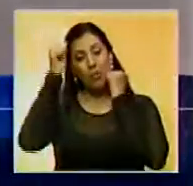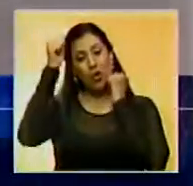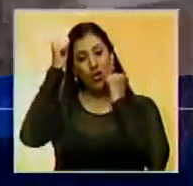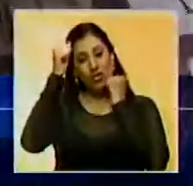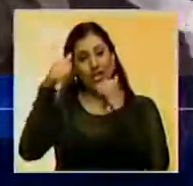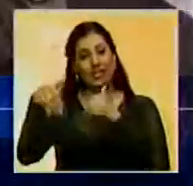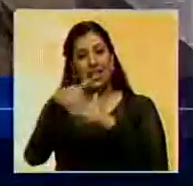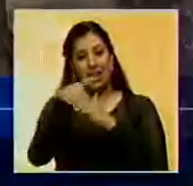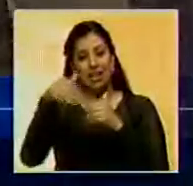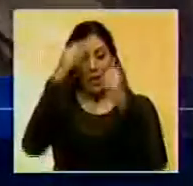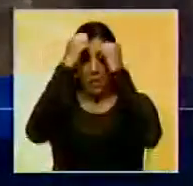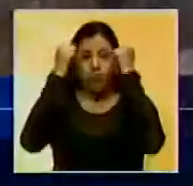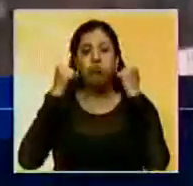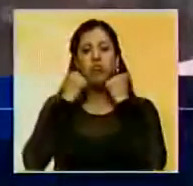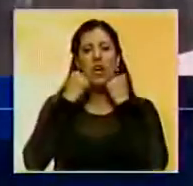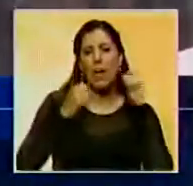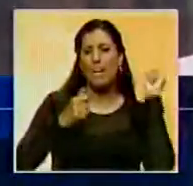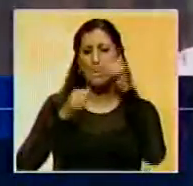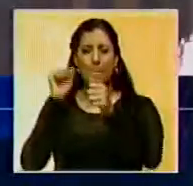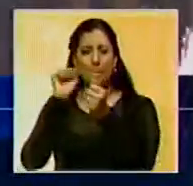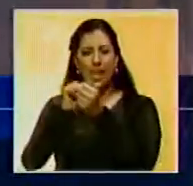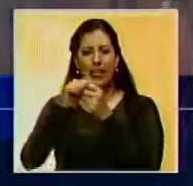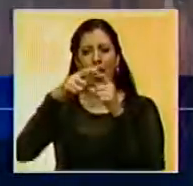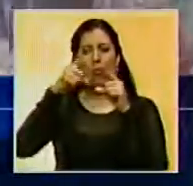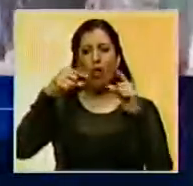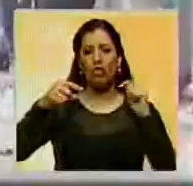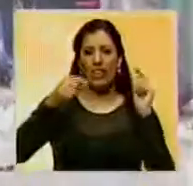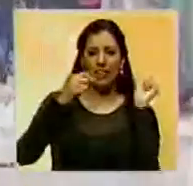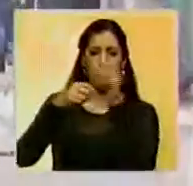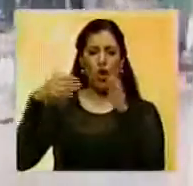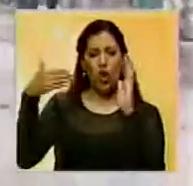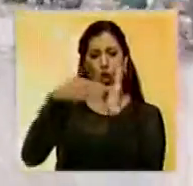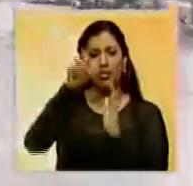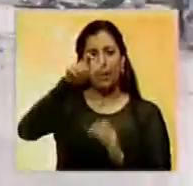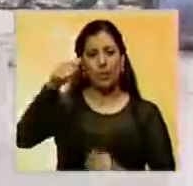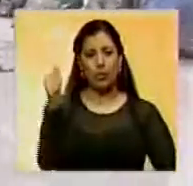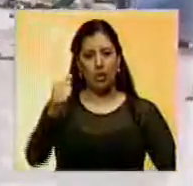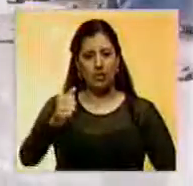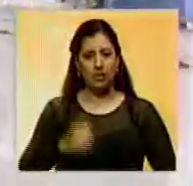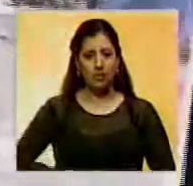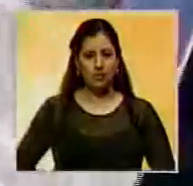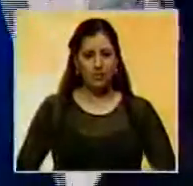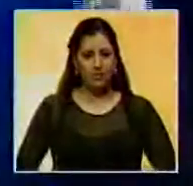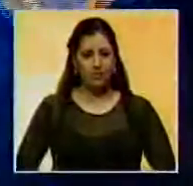protestas en las que encapuchados lanzaron piedras y botellas contra agentes policiales.